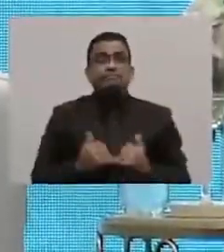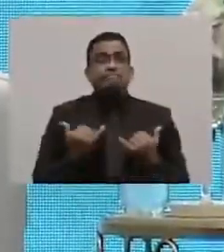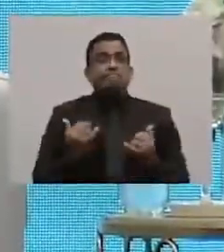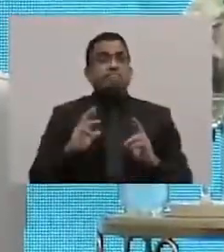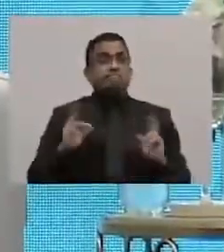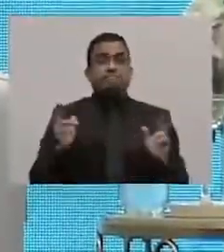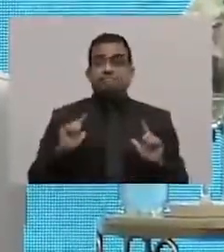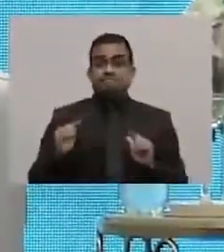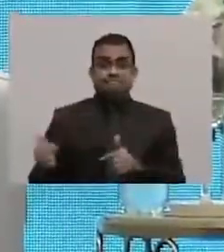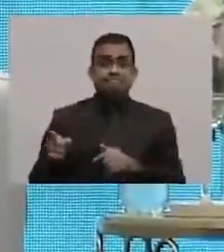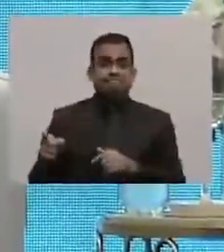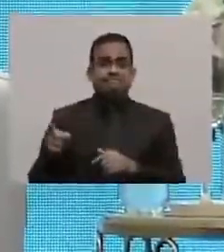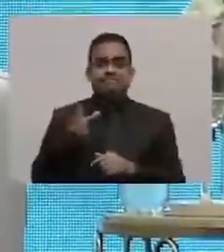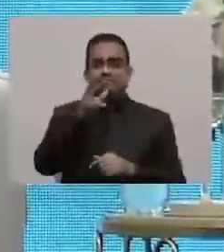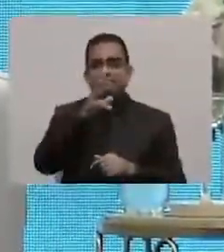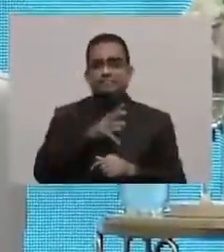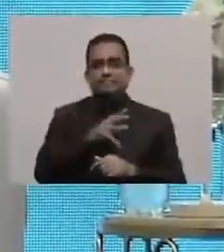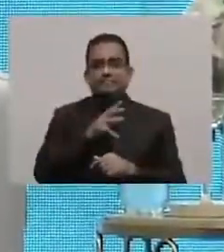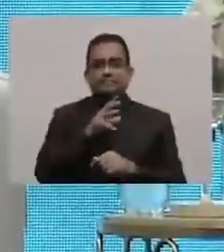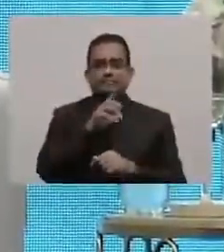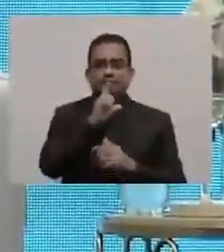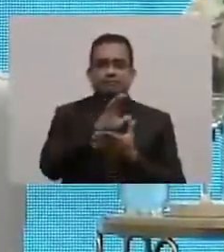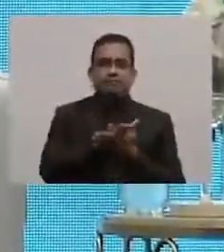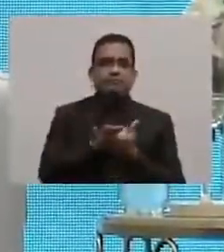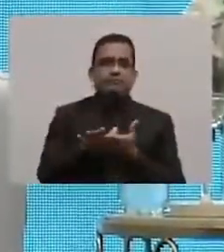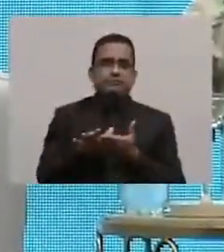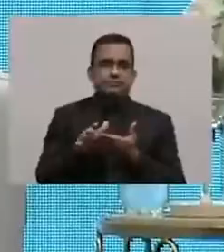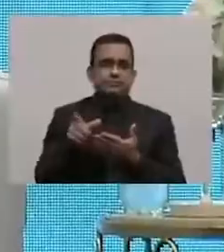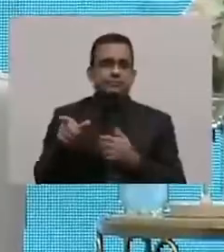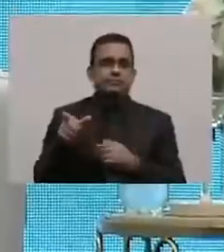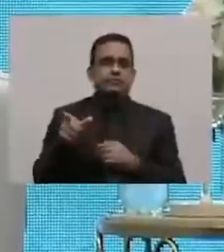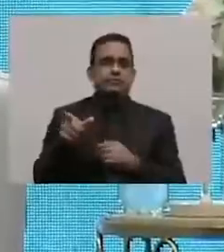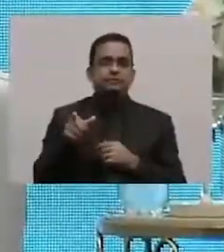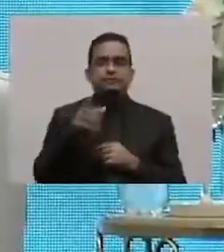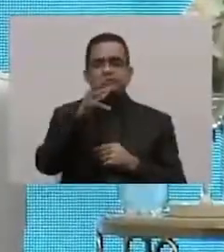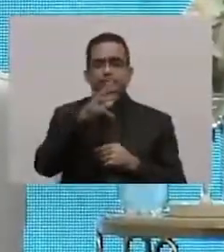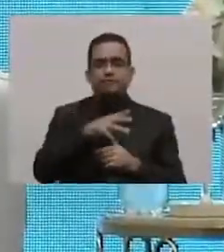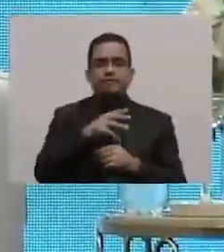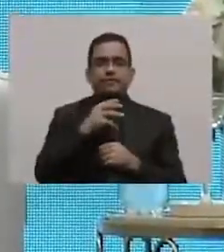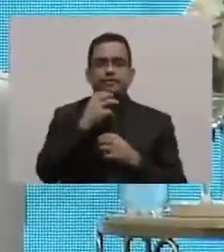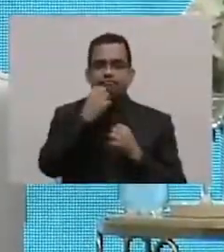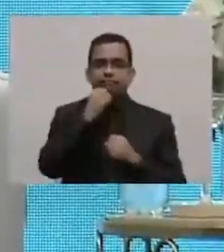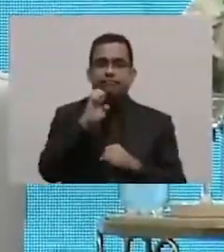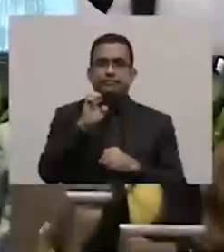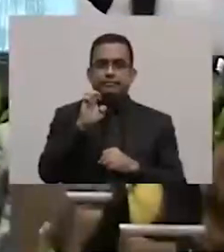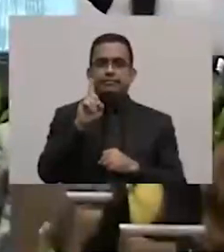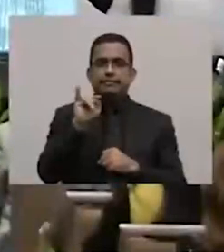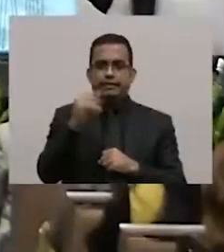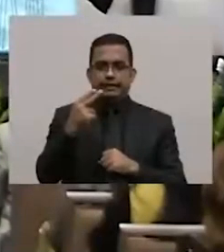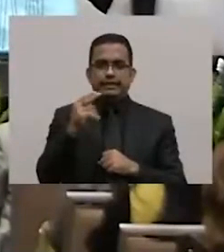a darle la palabra a una mujer que nos representa bien, a la querida Edith Febles.